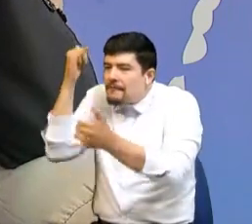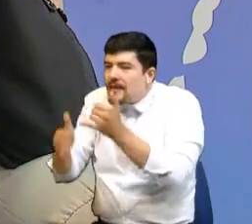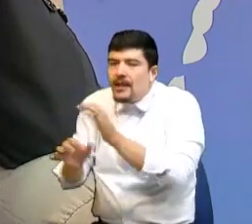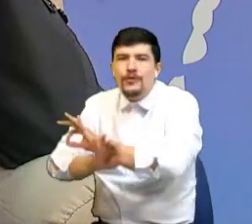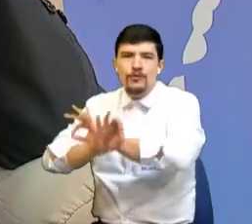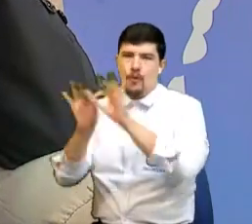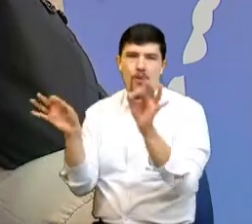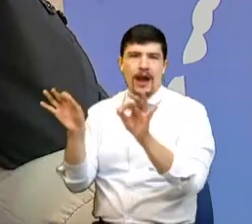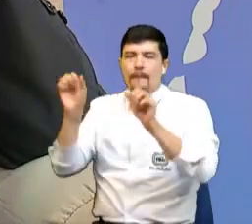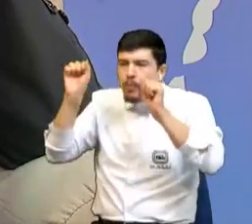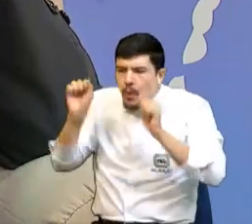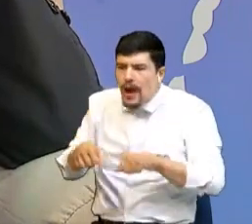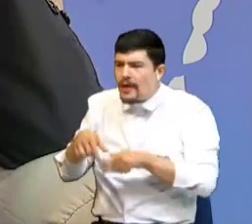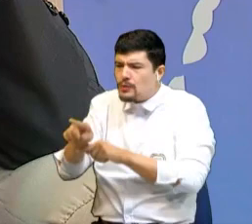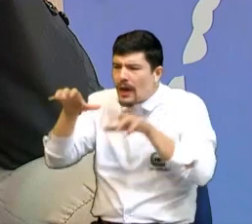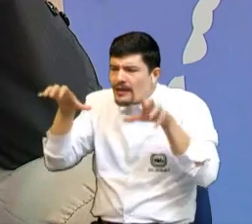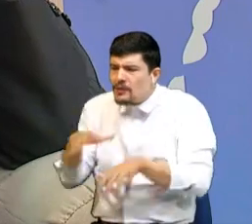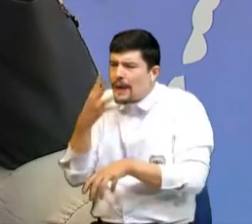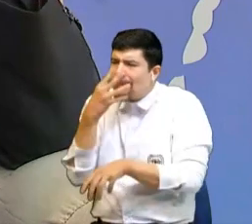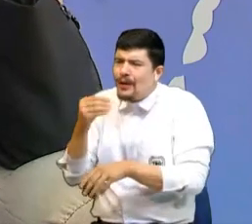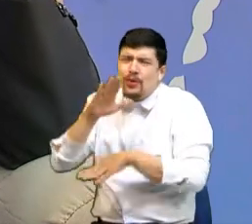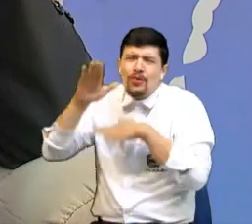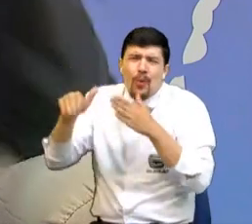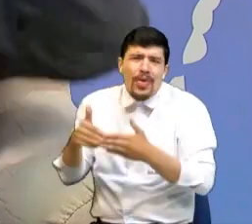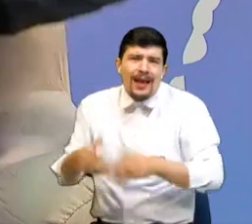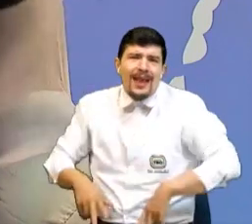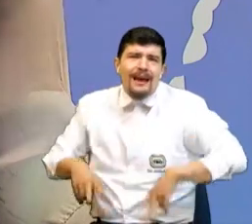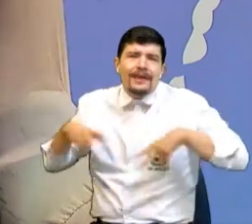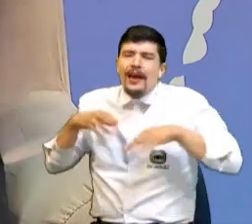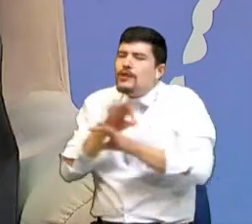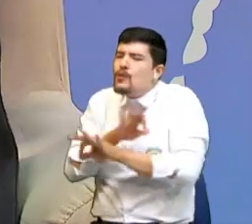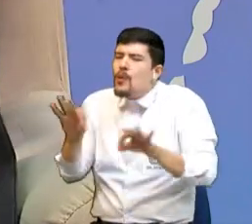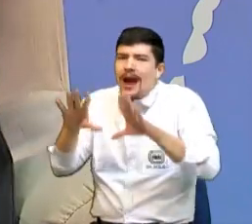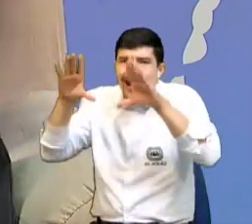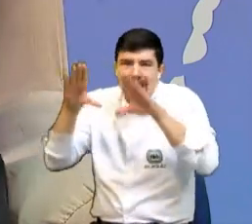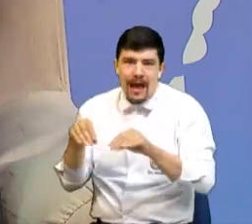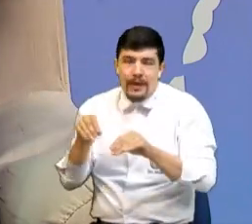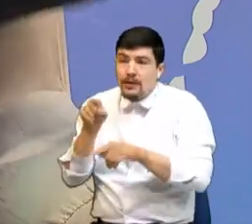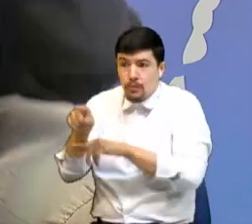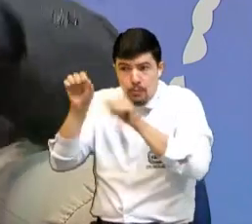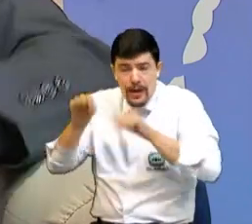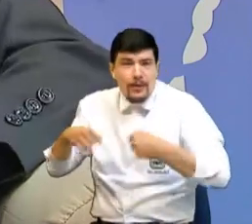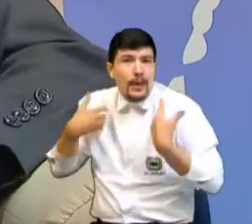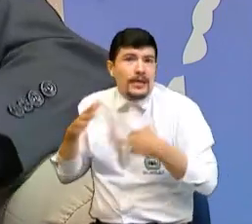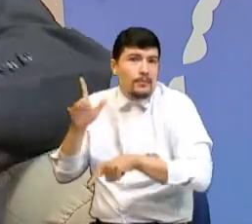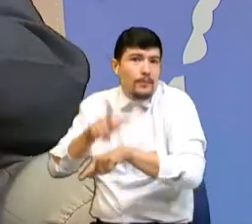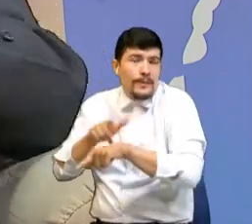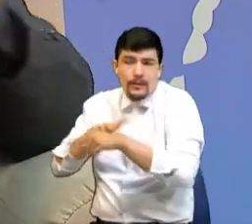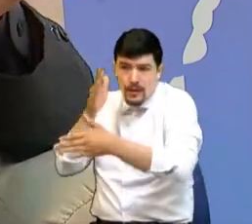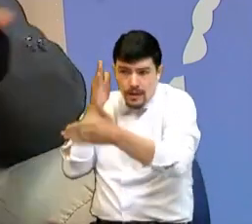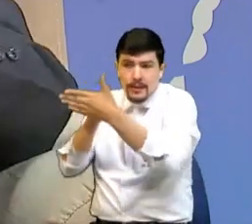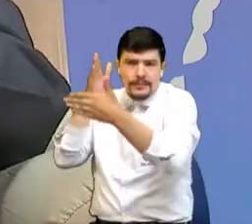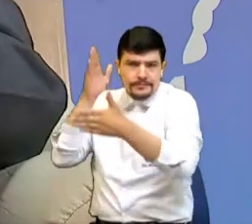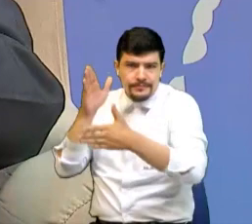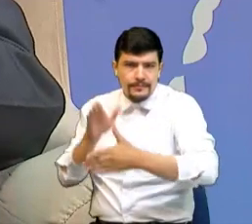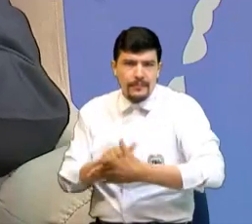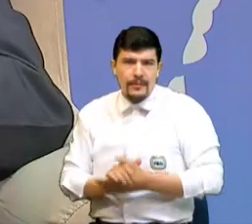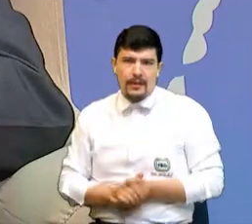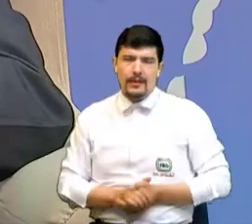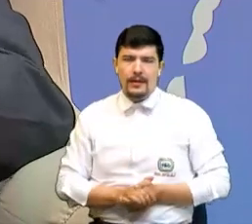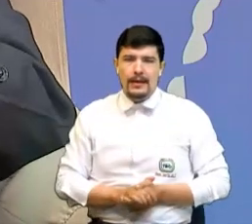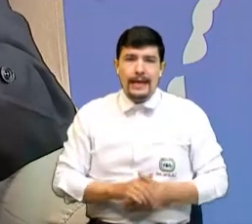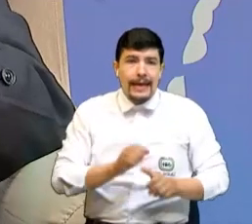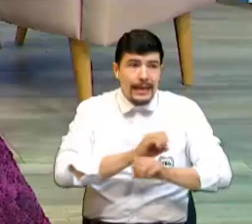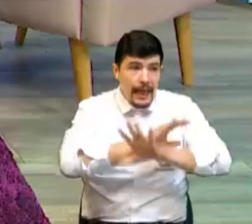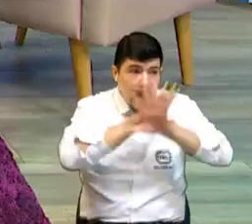humanidad. Entonces, la casuística aquí nos menciona que la niña tenía 11 años y que en la actualidad tiene 22 años. Por supuesto